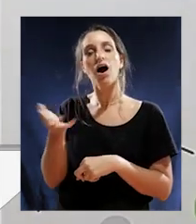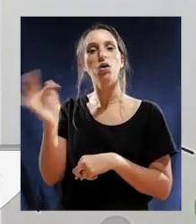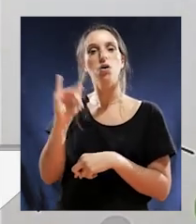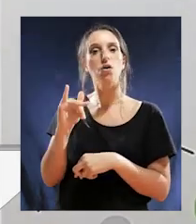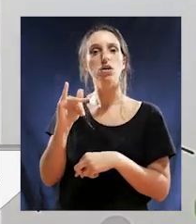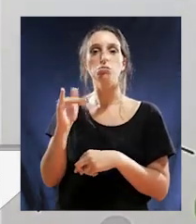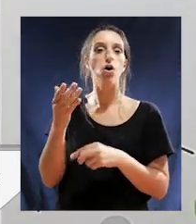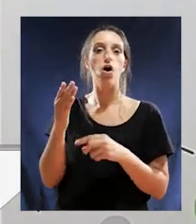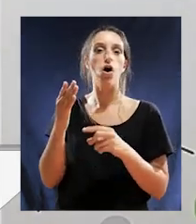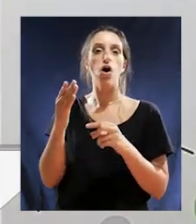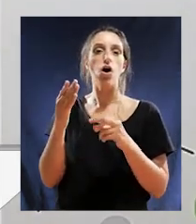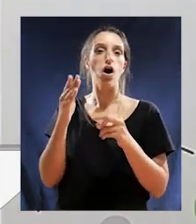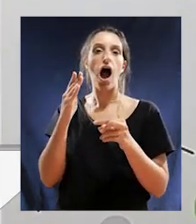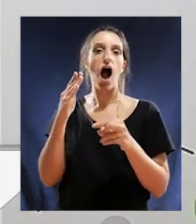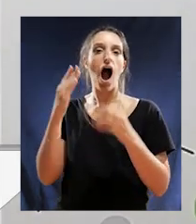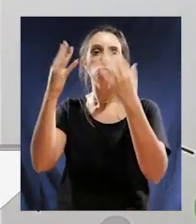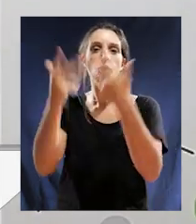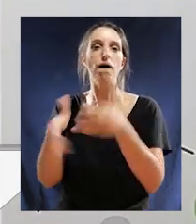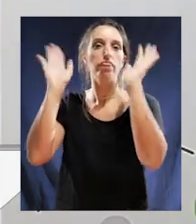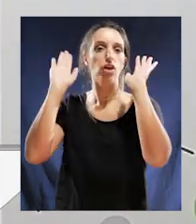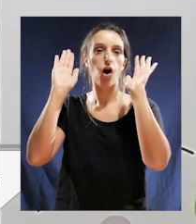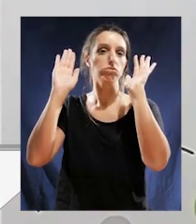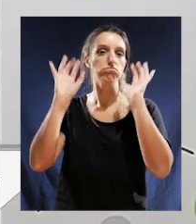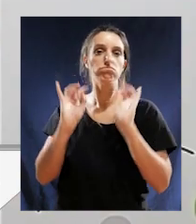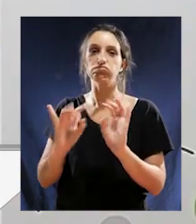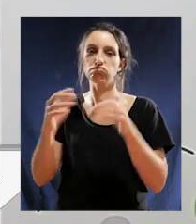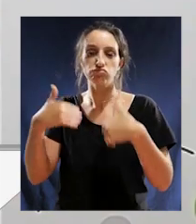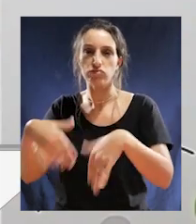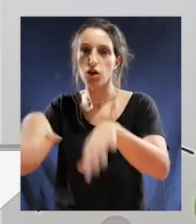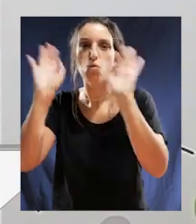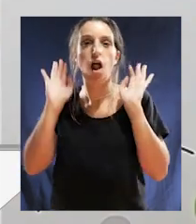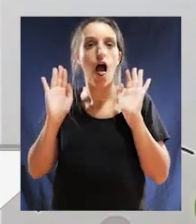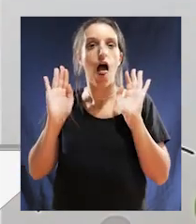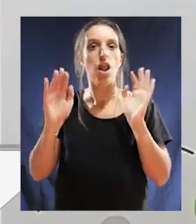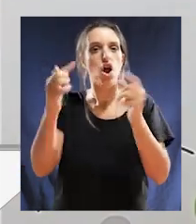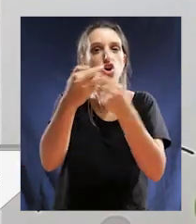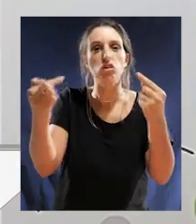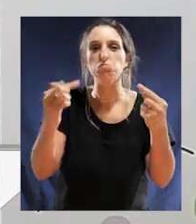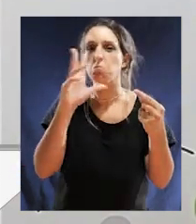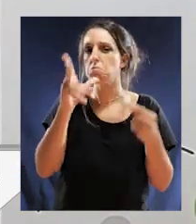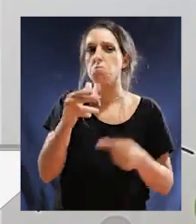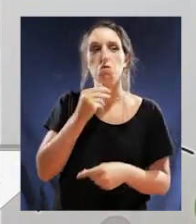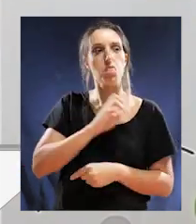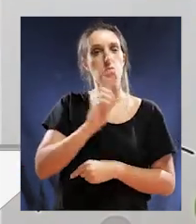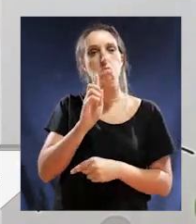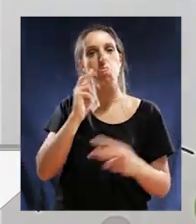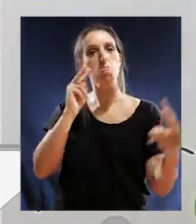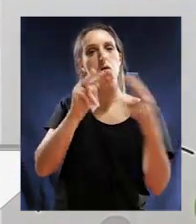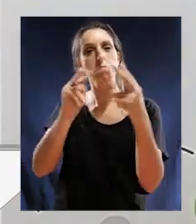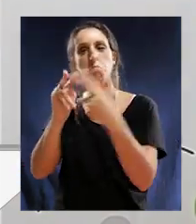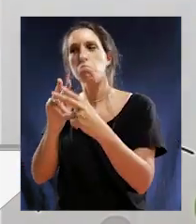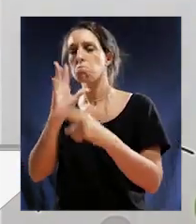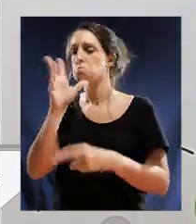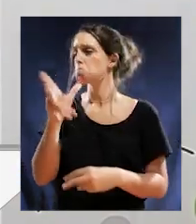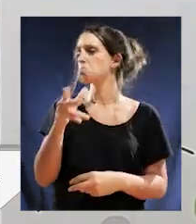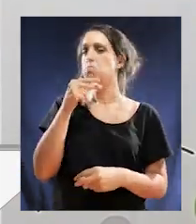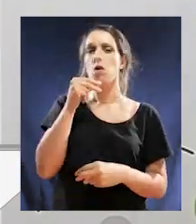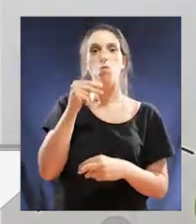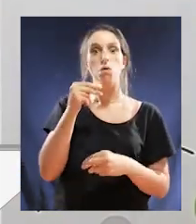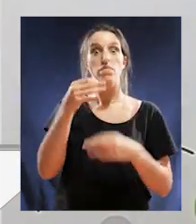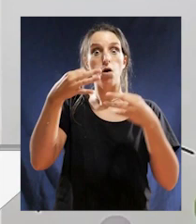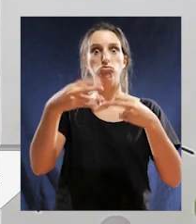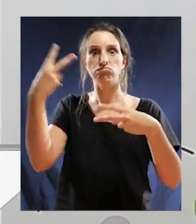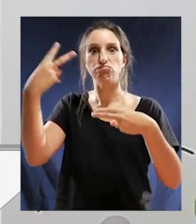cuenta de lo importante que son esos hábitos esos objetos esas rutinas precisamente cuando todo se